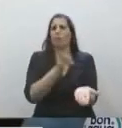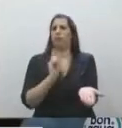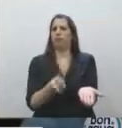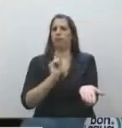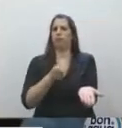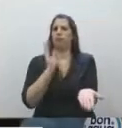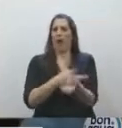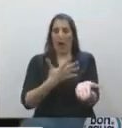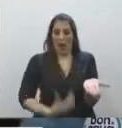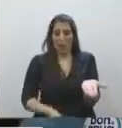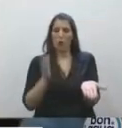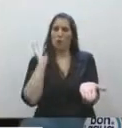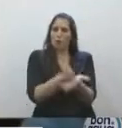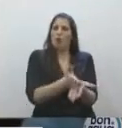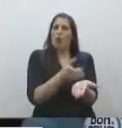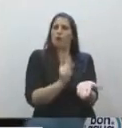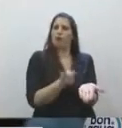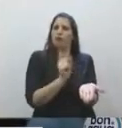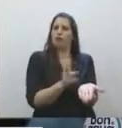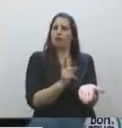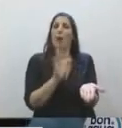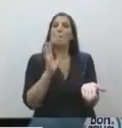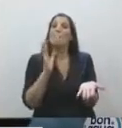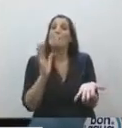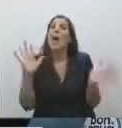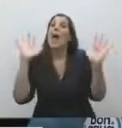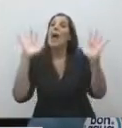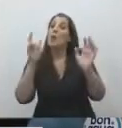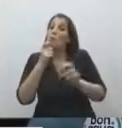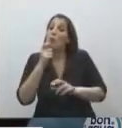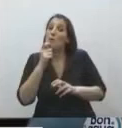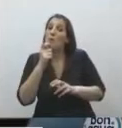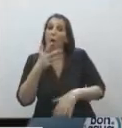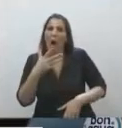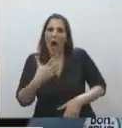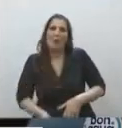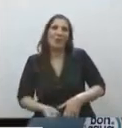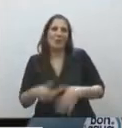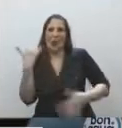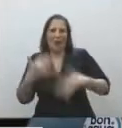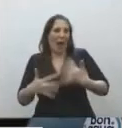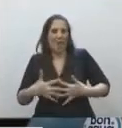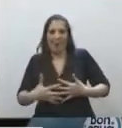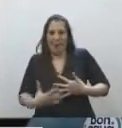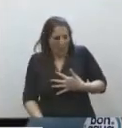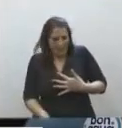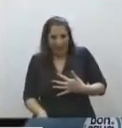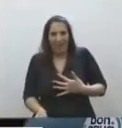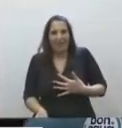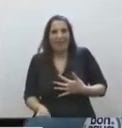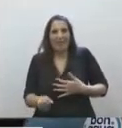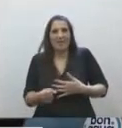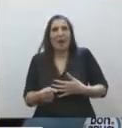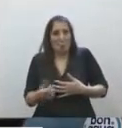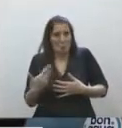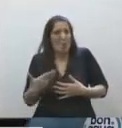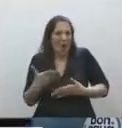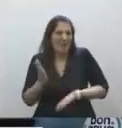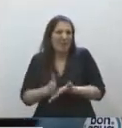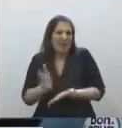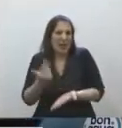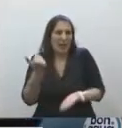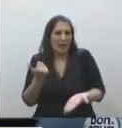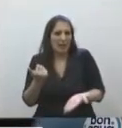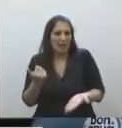ola celeste no se ha caído, es súper importante. Que se dé en todo el país. O sea, nosotros lo estamos